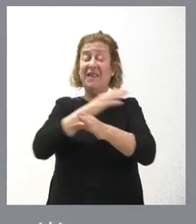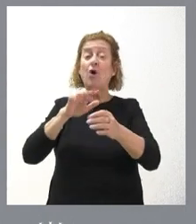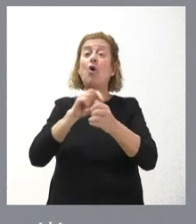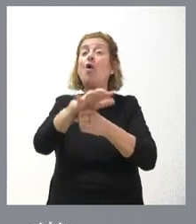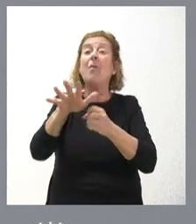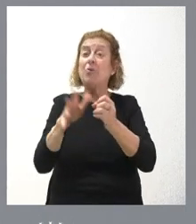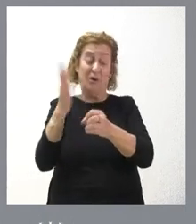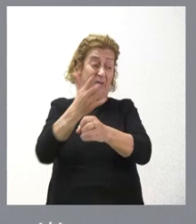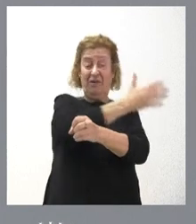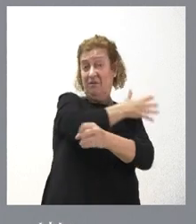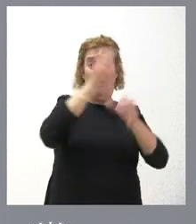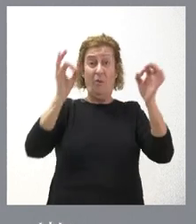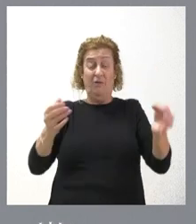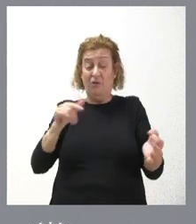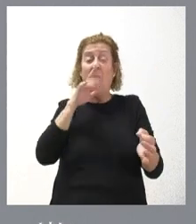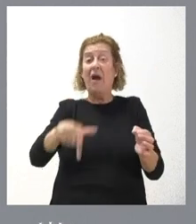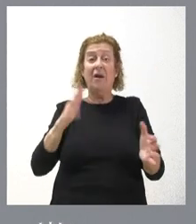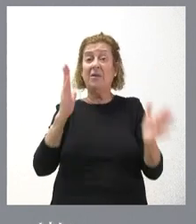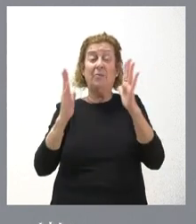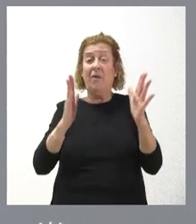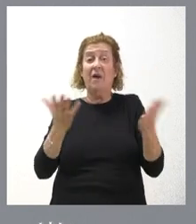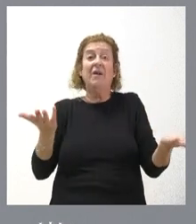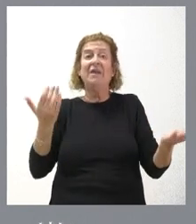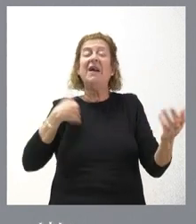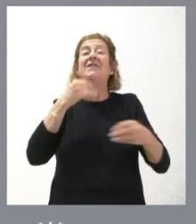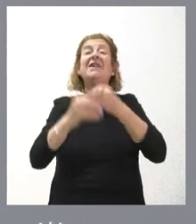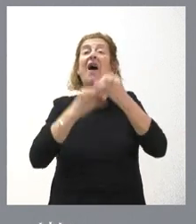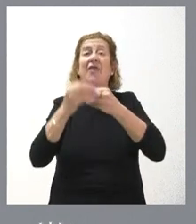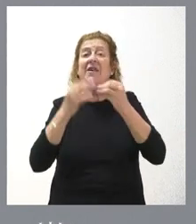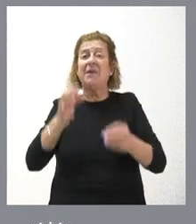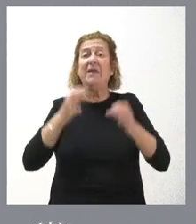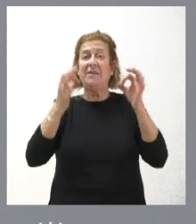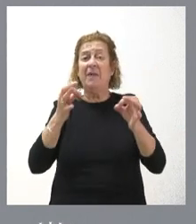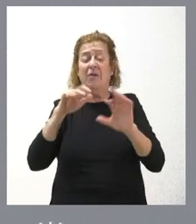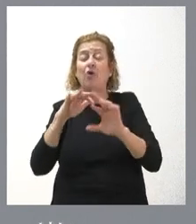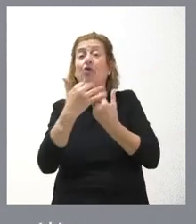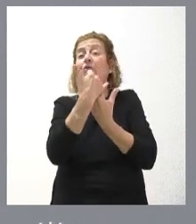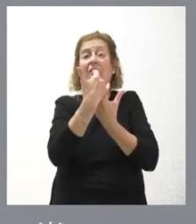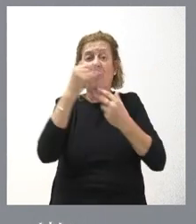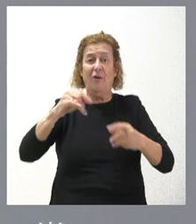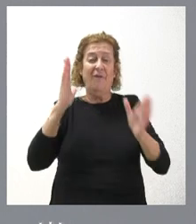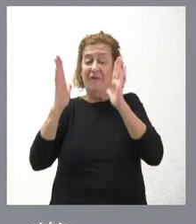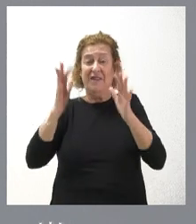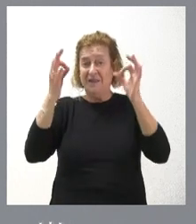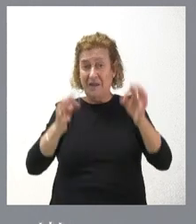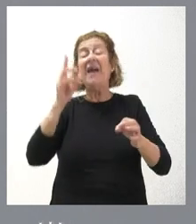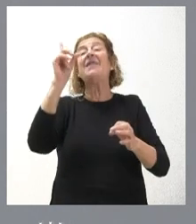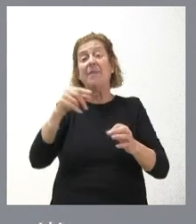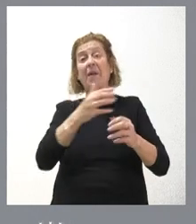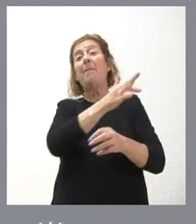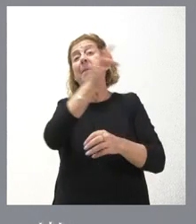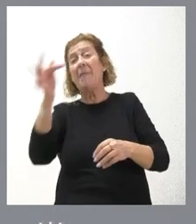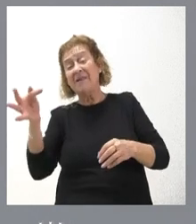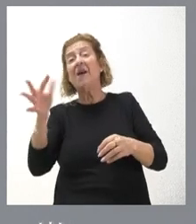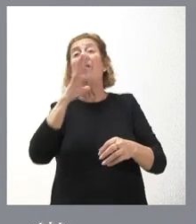estamos sufriendo un episodio que se produce lógicamente en este contexto de estas fechas agudizado también por la época